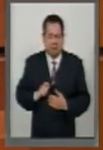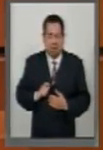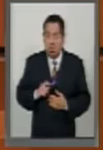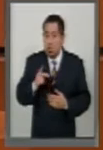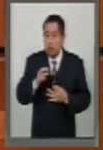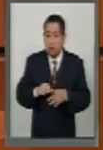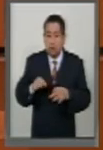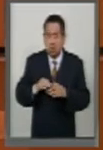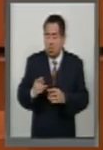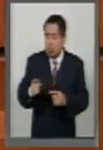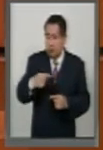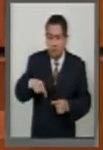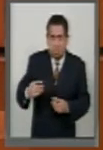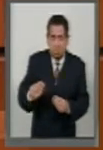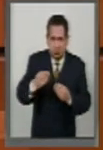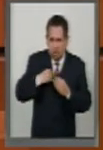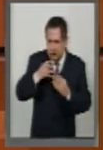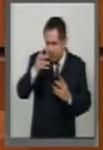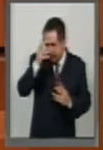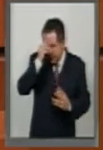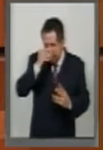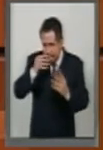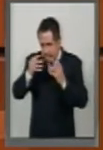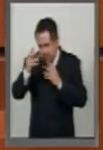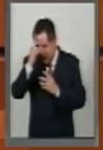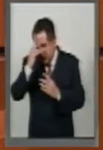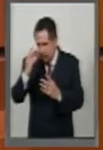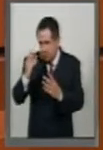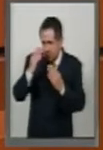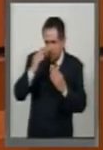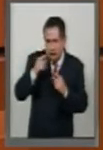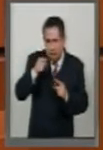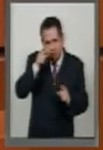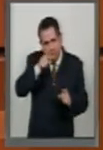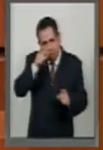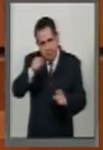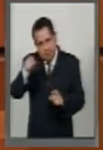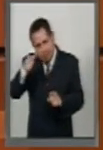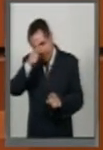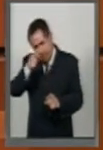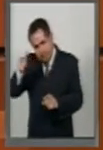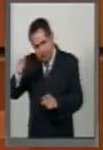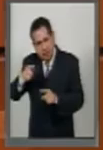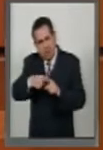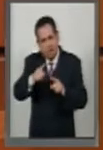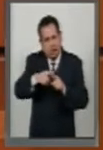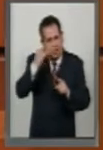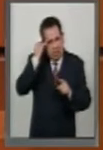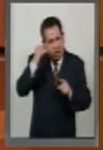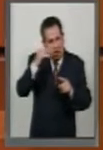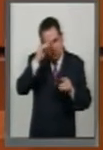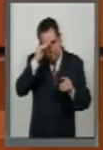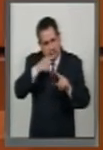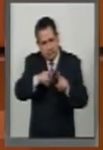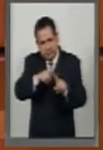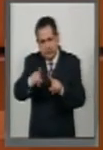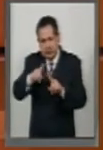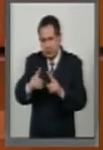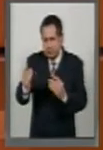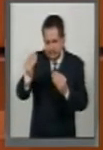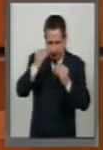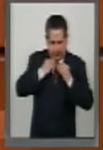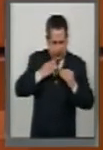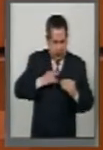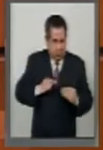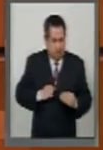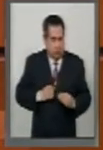todo he recibido enseñanzas, enseñanzas de diferentes formas de pensar que han alimentado mi alma